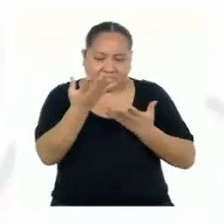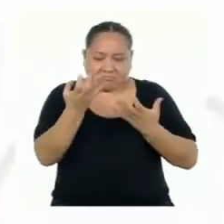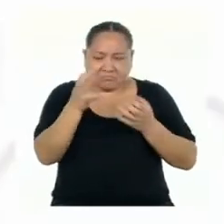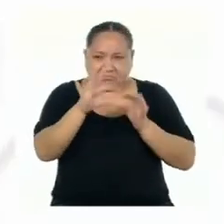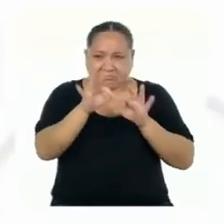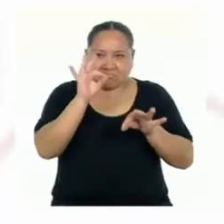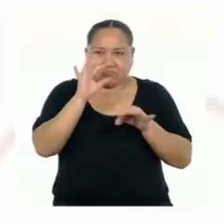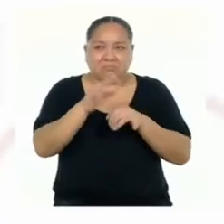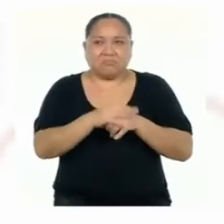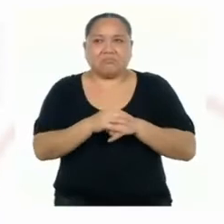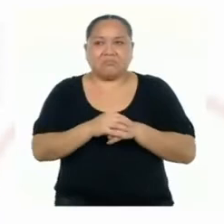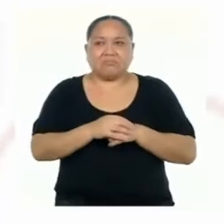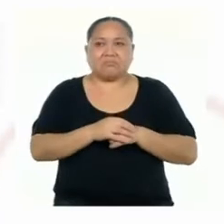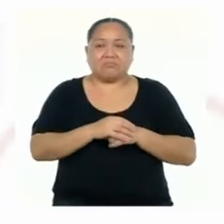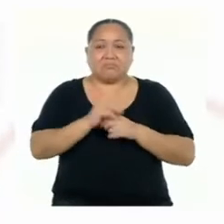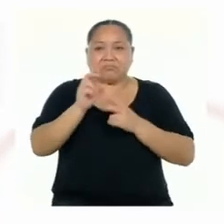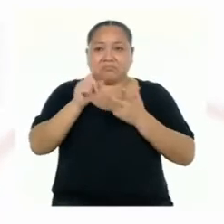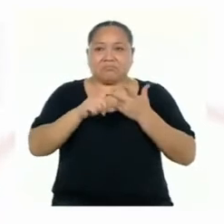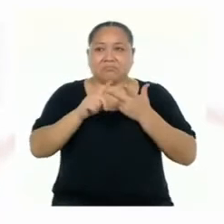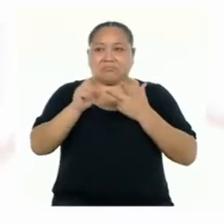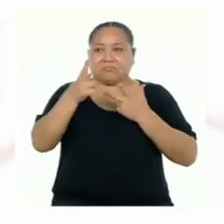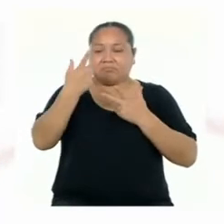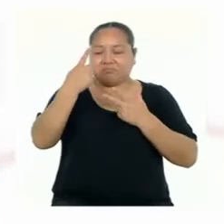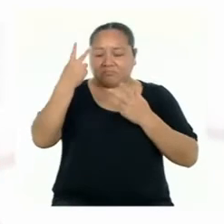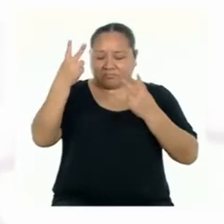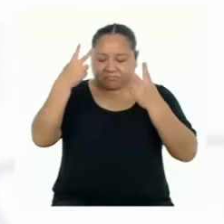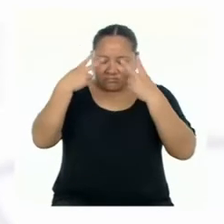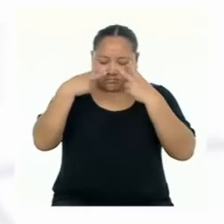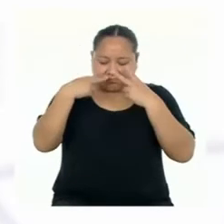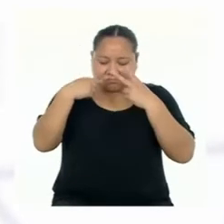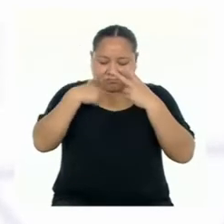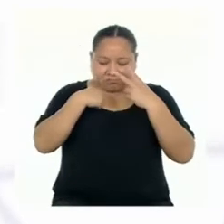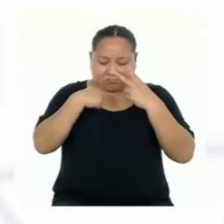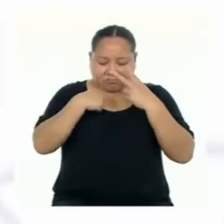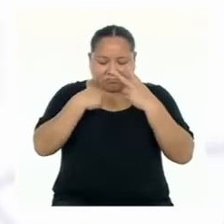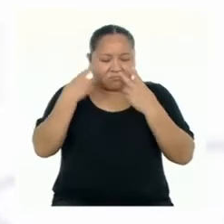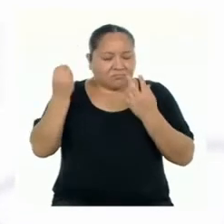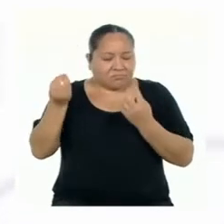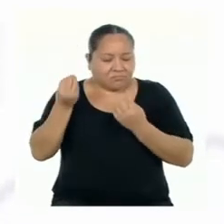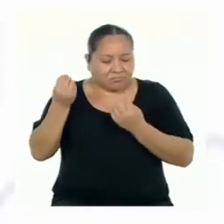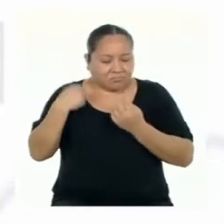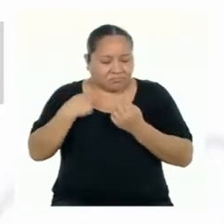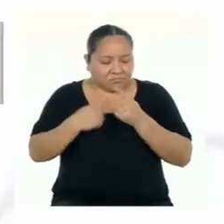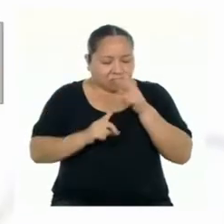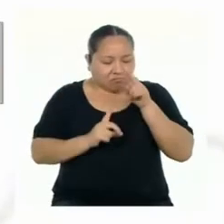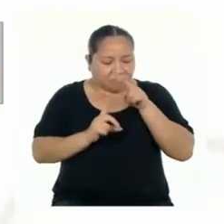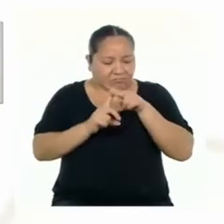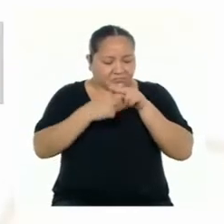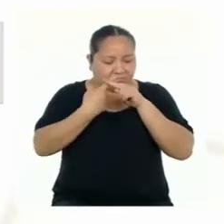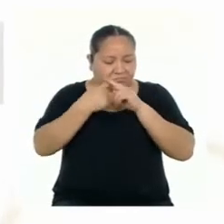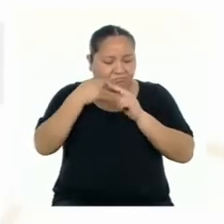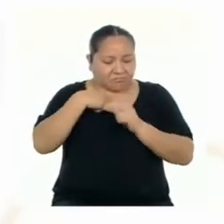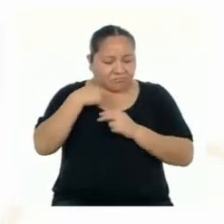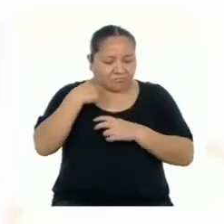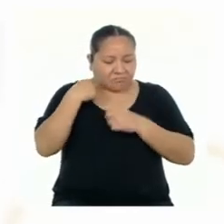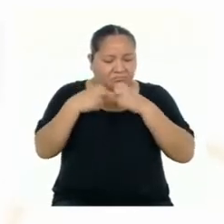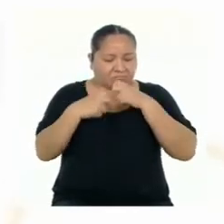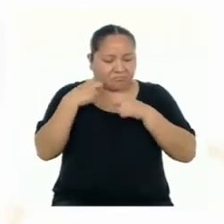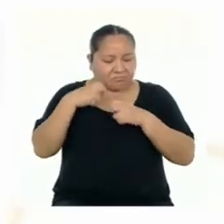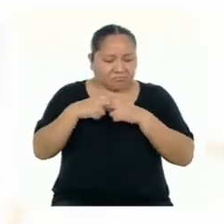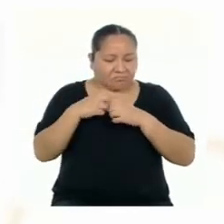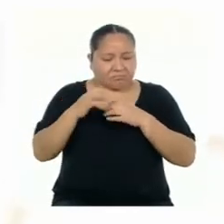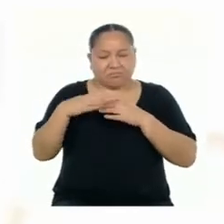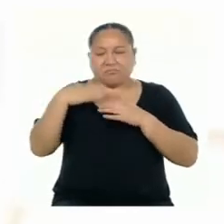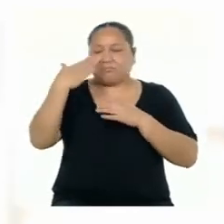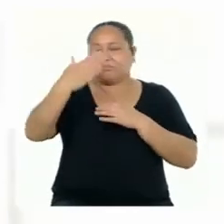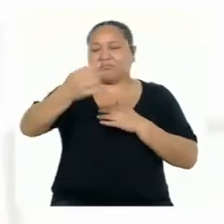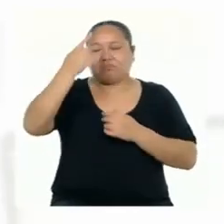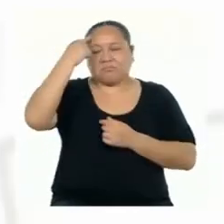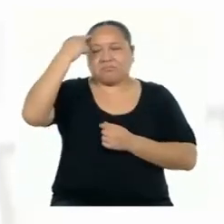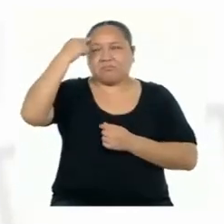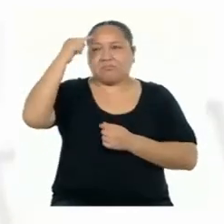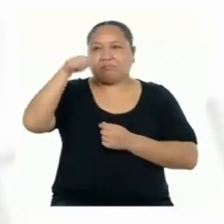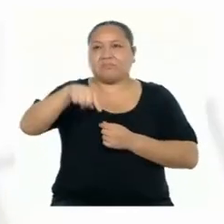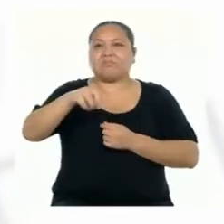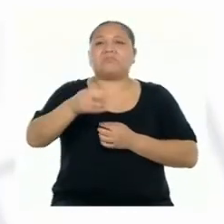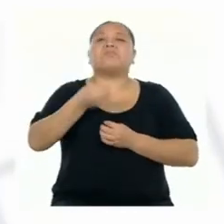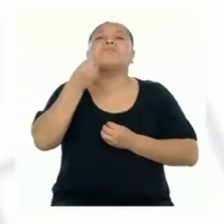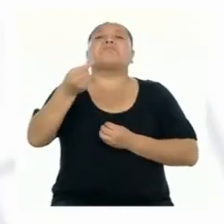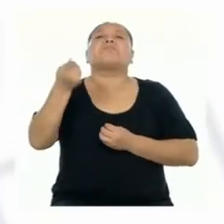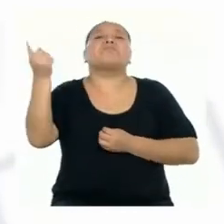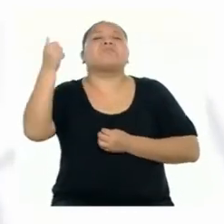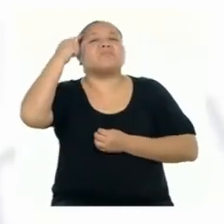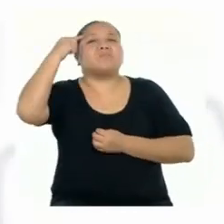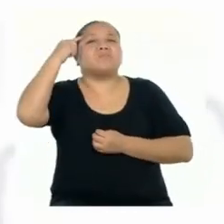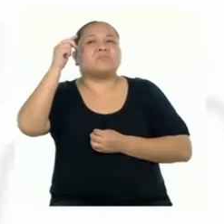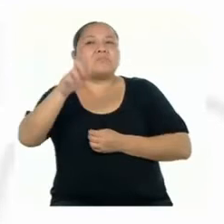mírate a ti mismo y ubica en ti lo que causó el conflicto. Después, ponte en el lugar de las otras